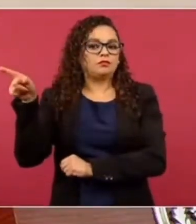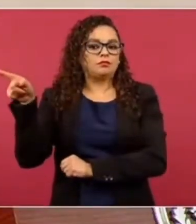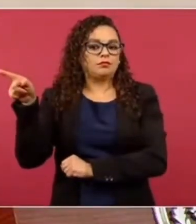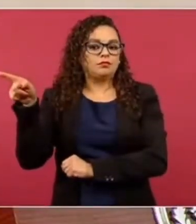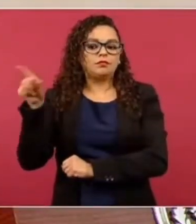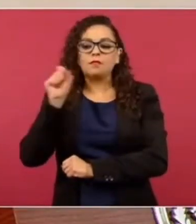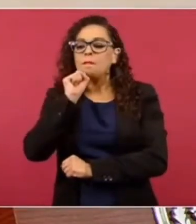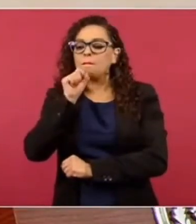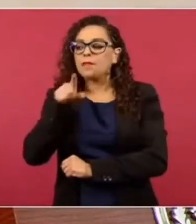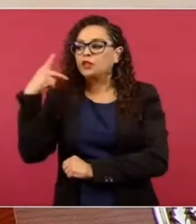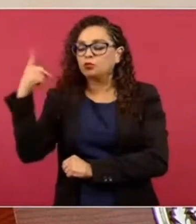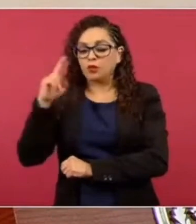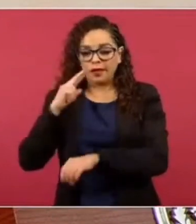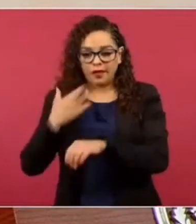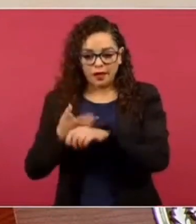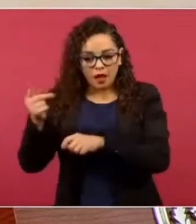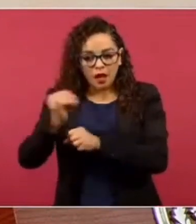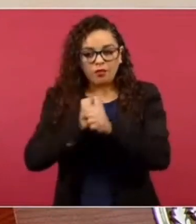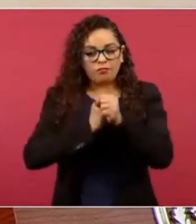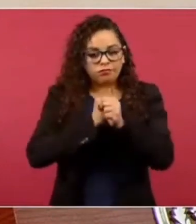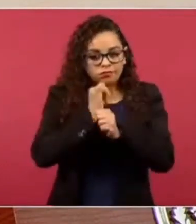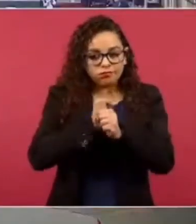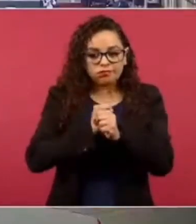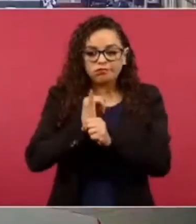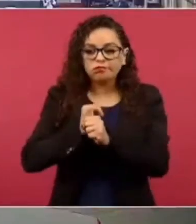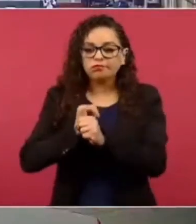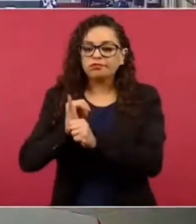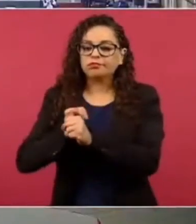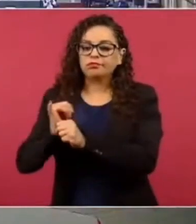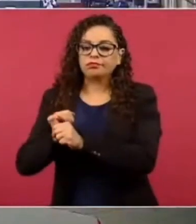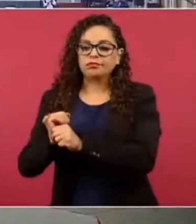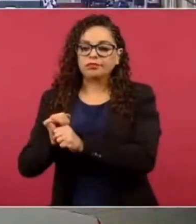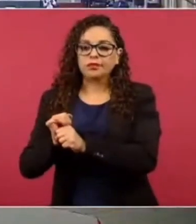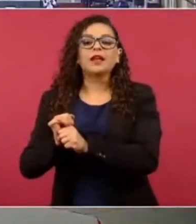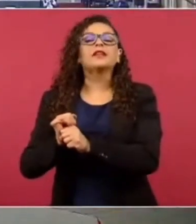la investigación. Y cuando ya se declara